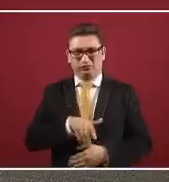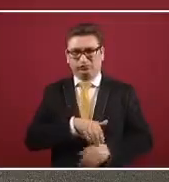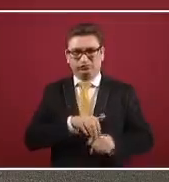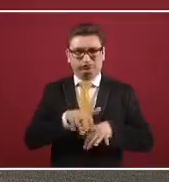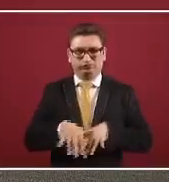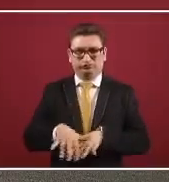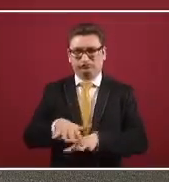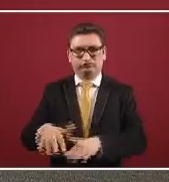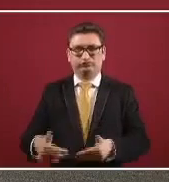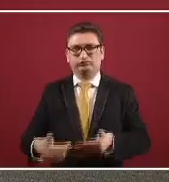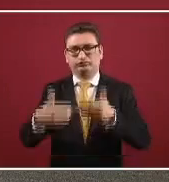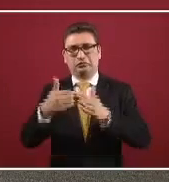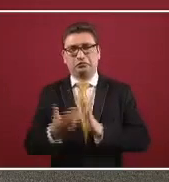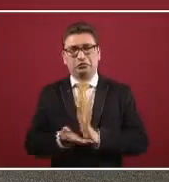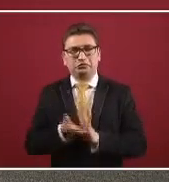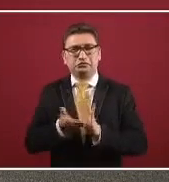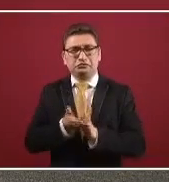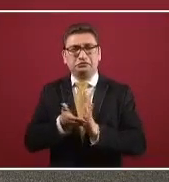la empezaron a hacer